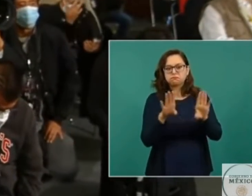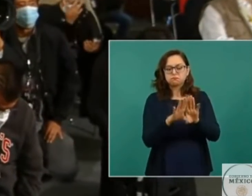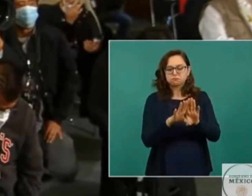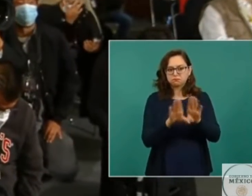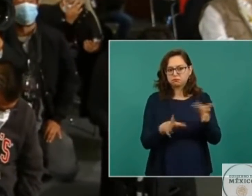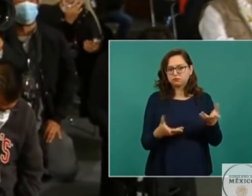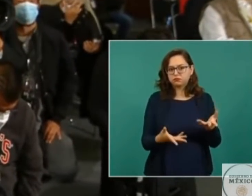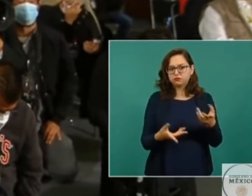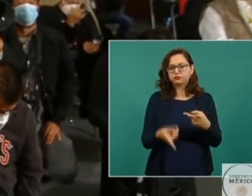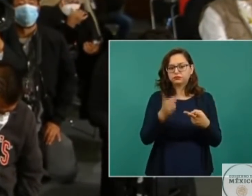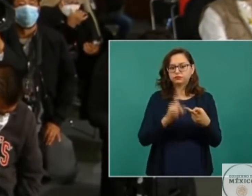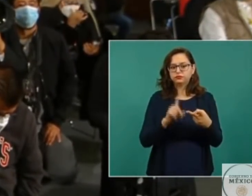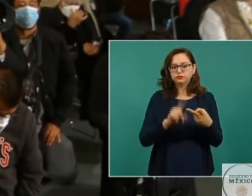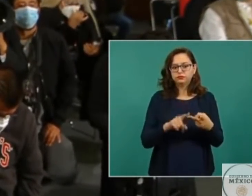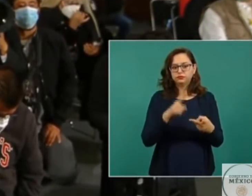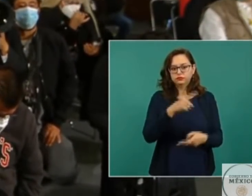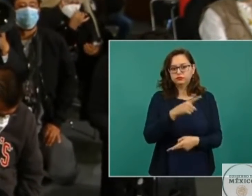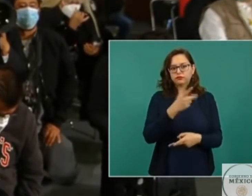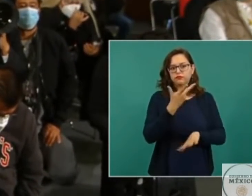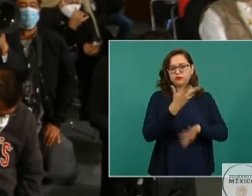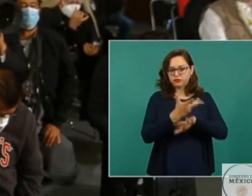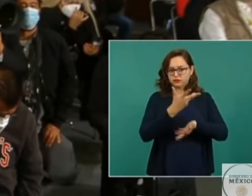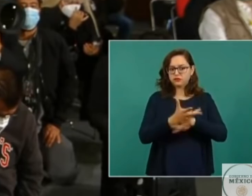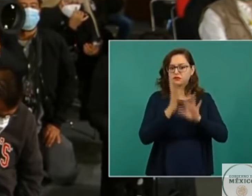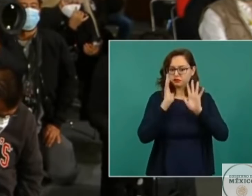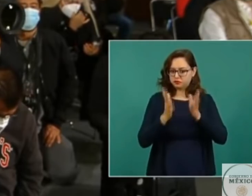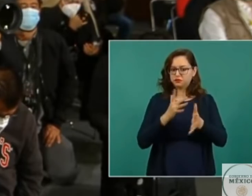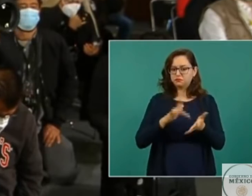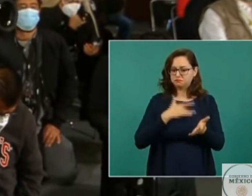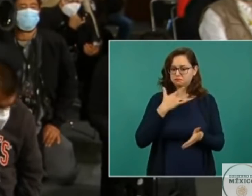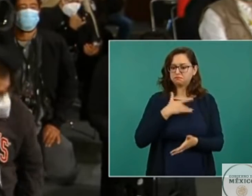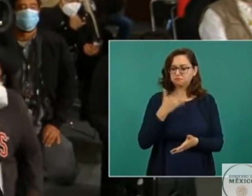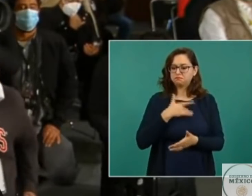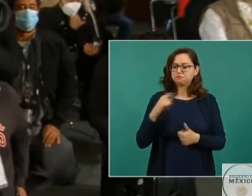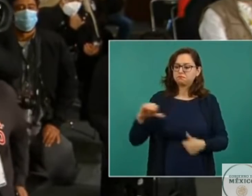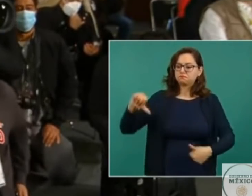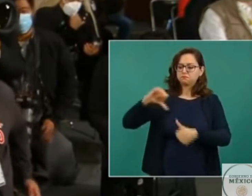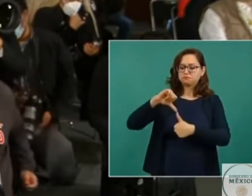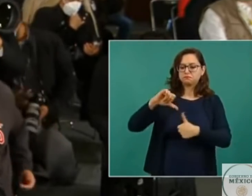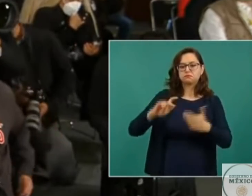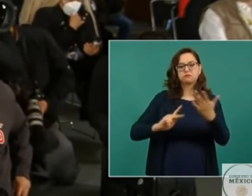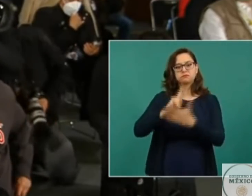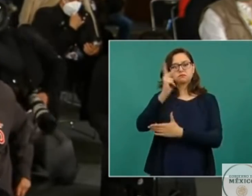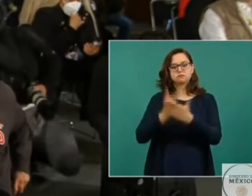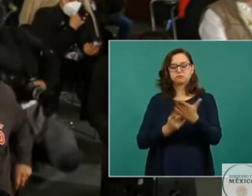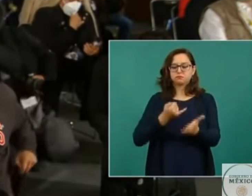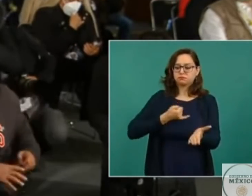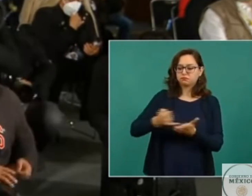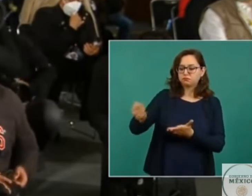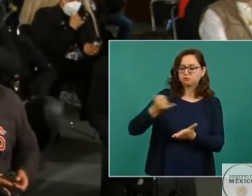anuncio que se hizo por parte del canciller que Estados Unidos va a invertir en Centroamérica en un programa que se va a llamar